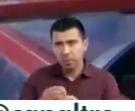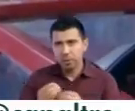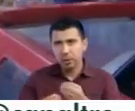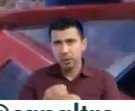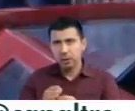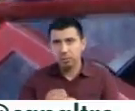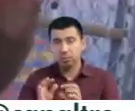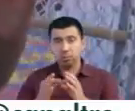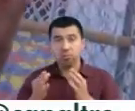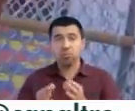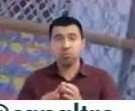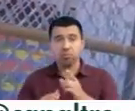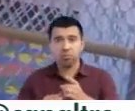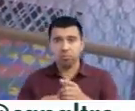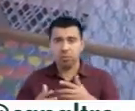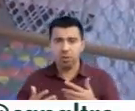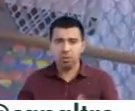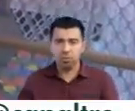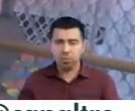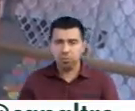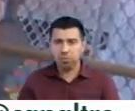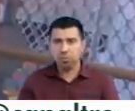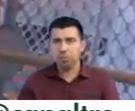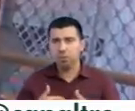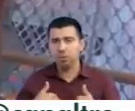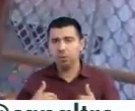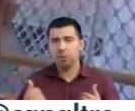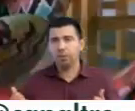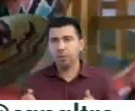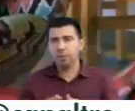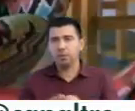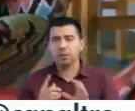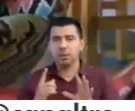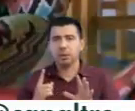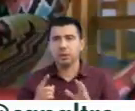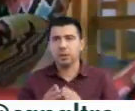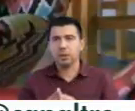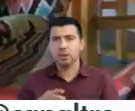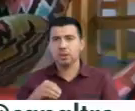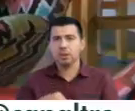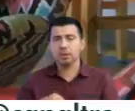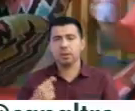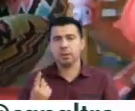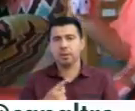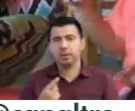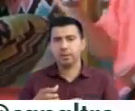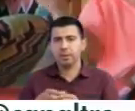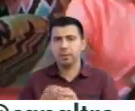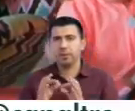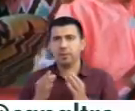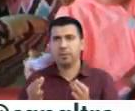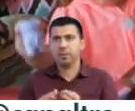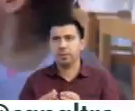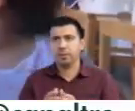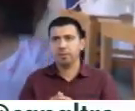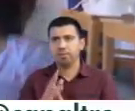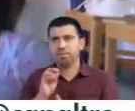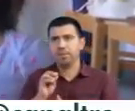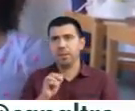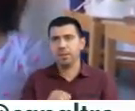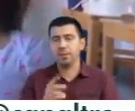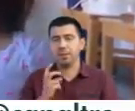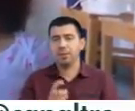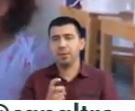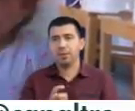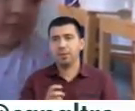de desfallecer en su intento de disfrutar de sus 6 integrantes. Cuando te dicen que hay algo que se complicó. Aunque